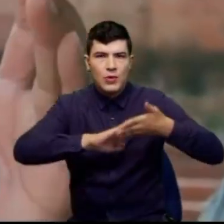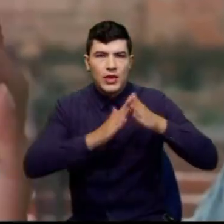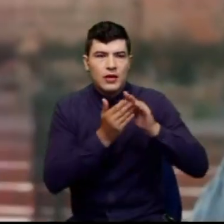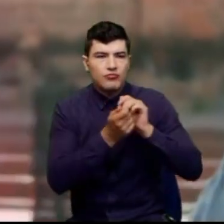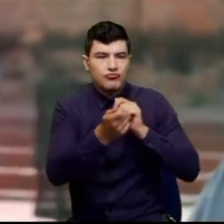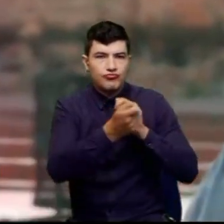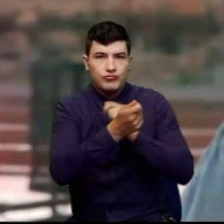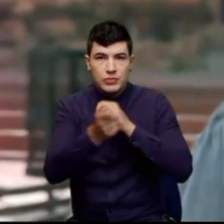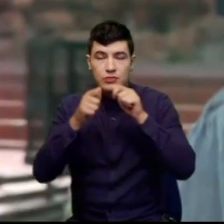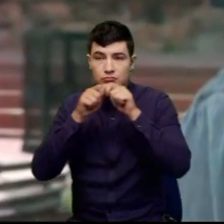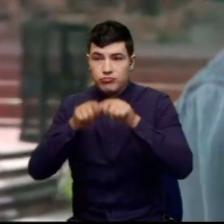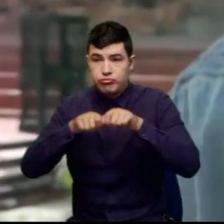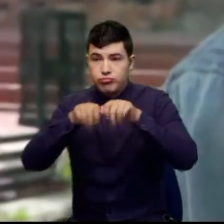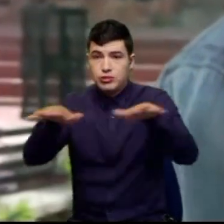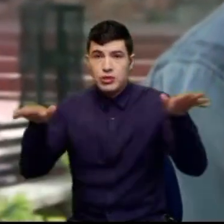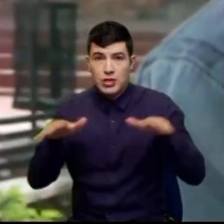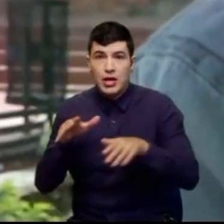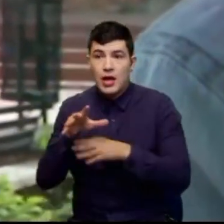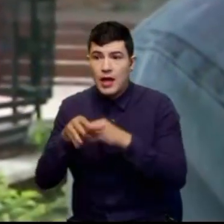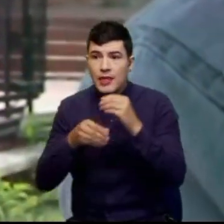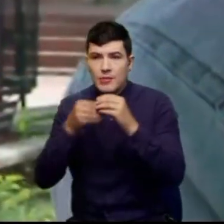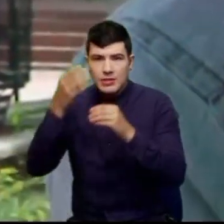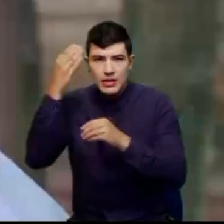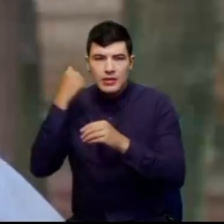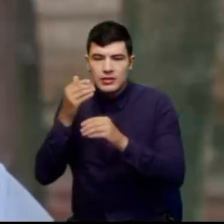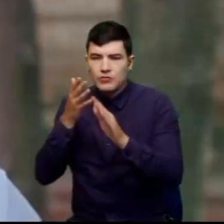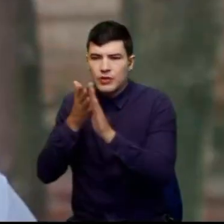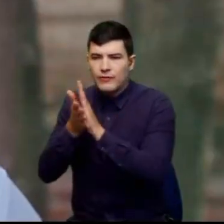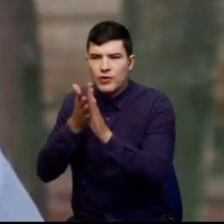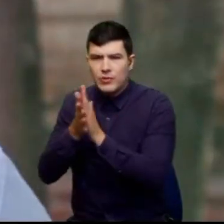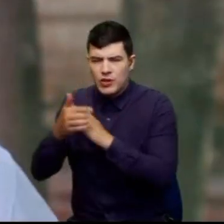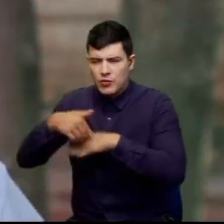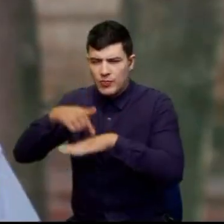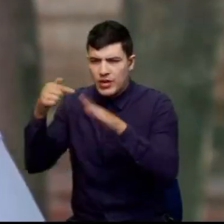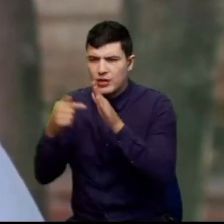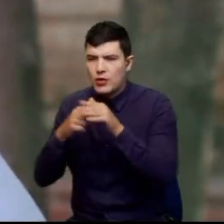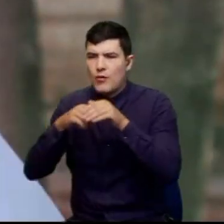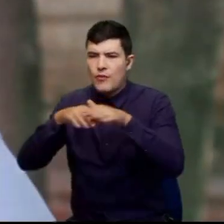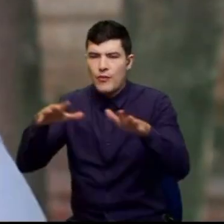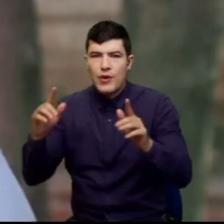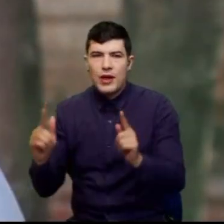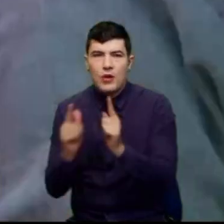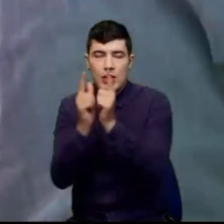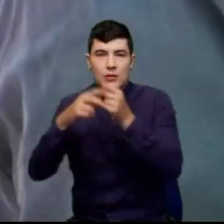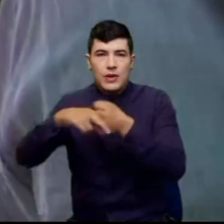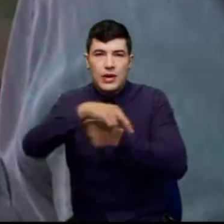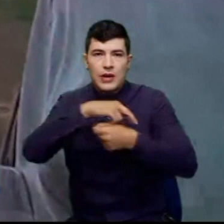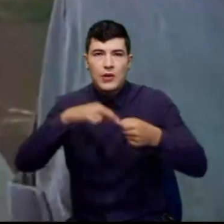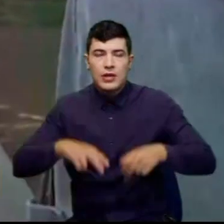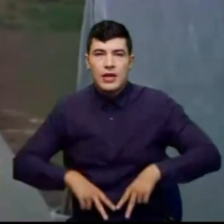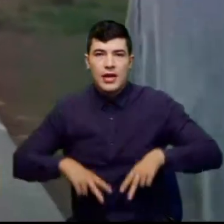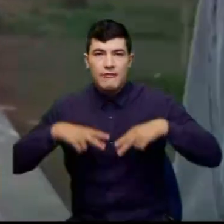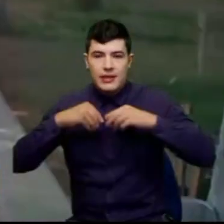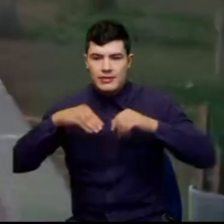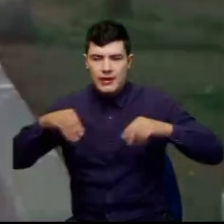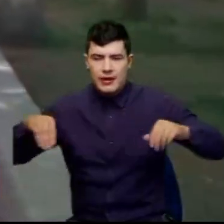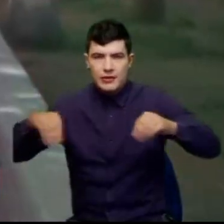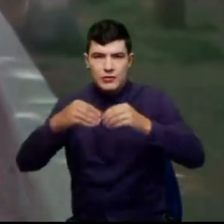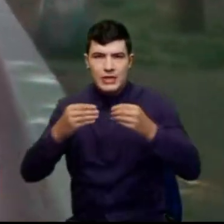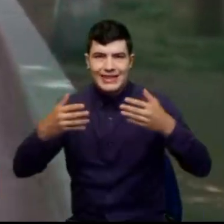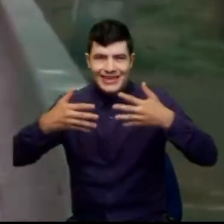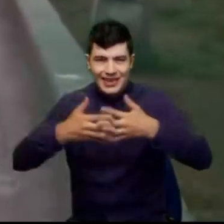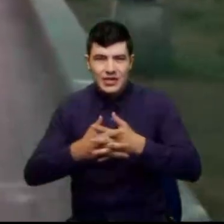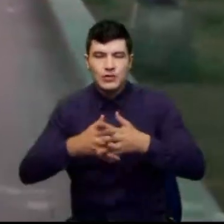la opinión pública serán profundizados en el informe final de la misión de verificación, que será público en el Encuentro Regional por la Vida, el Territorio, la Integración y la Paz